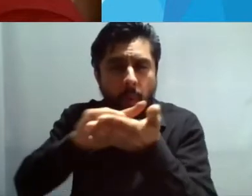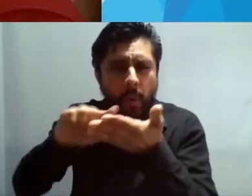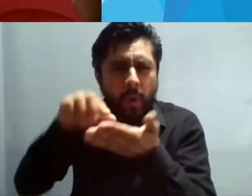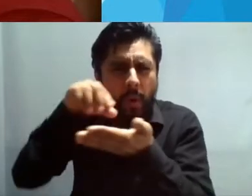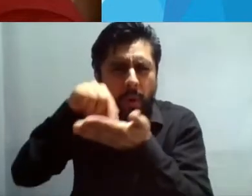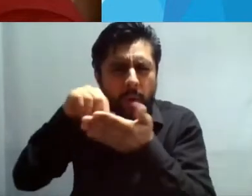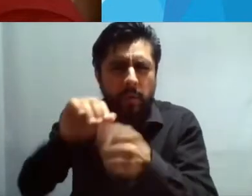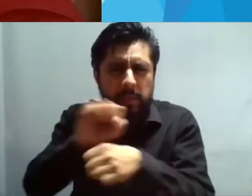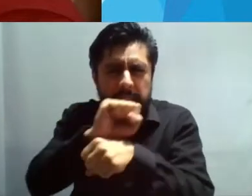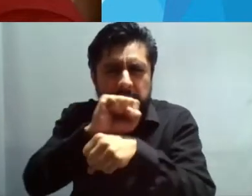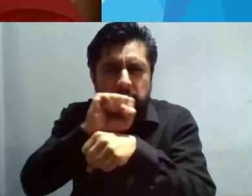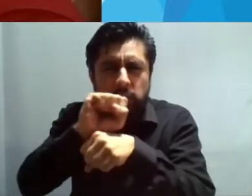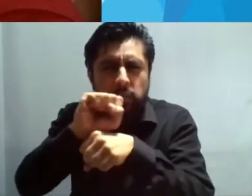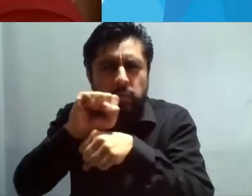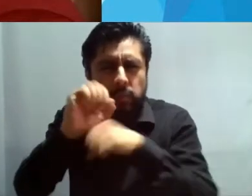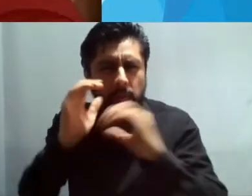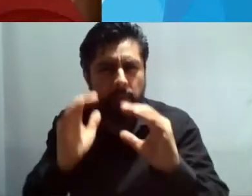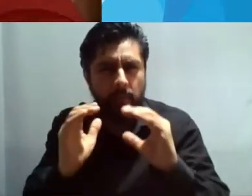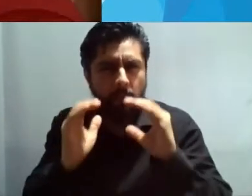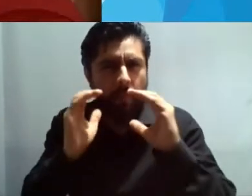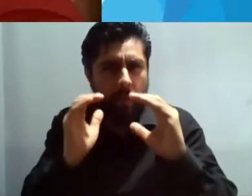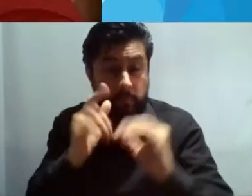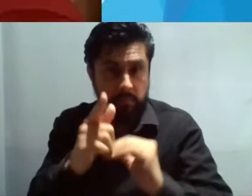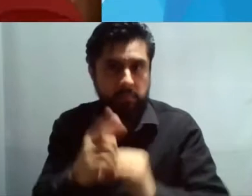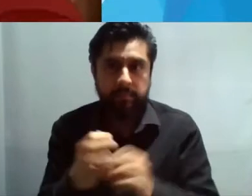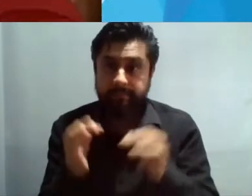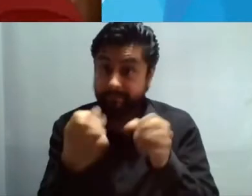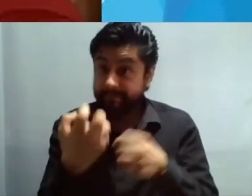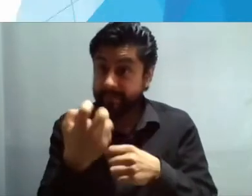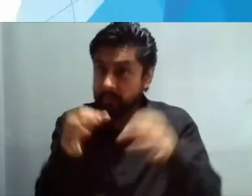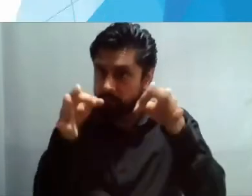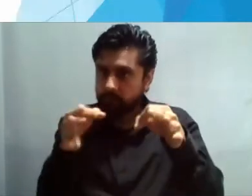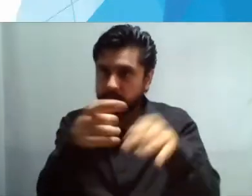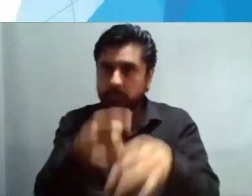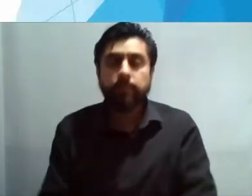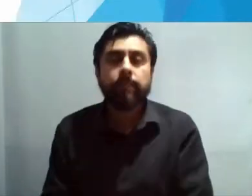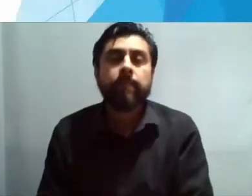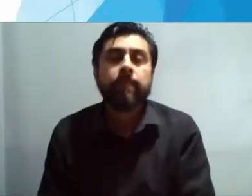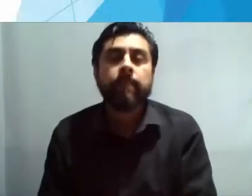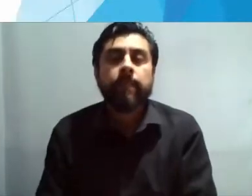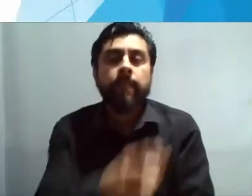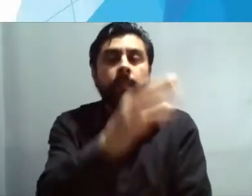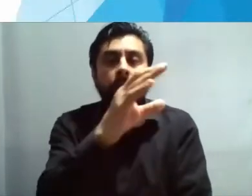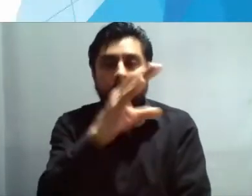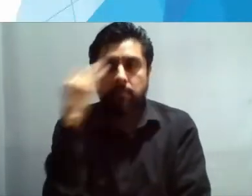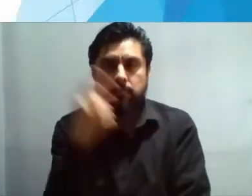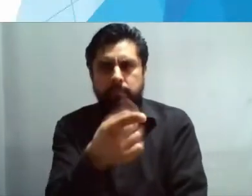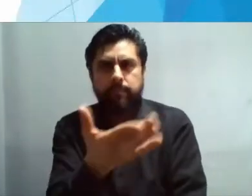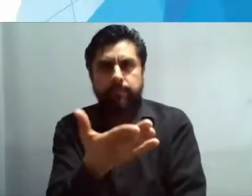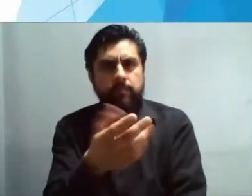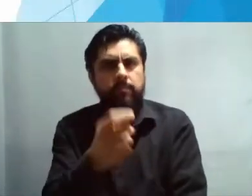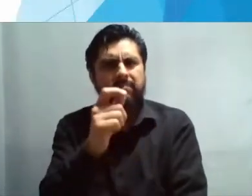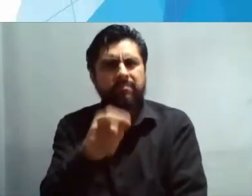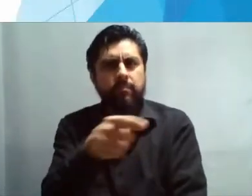sin ningún riesgo, como debe de ser. La siguiente, por favor. Bien, ahora,